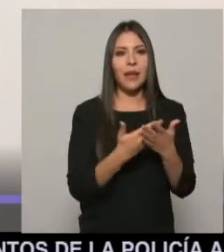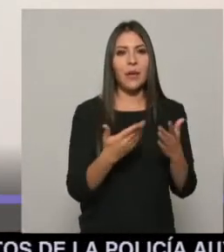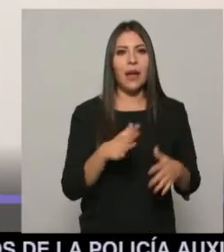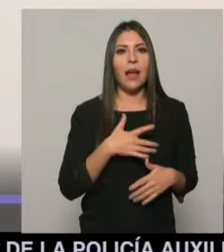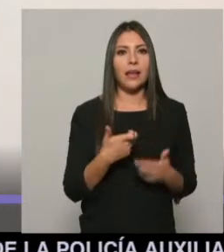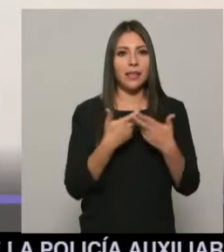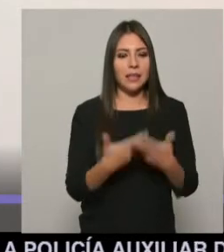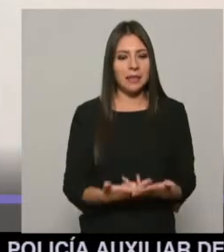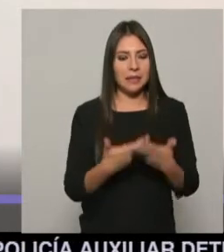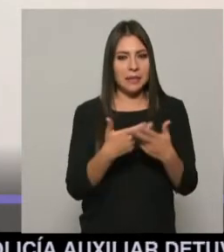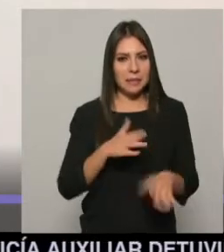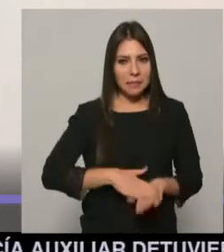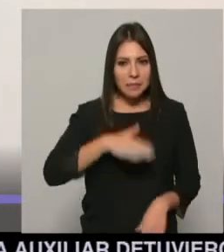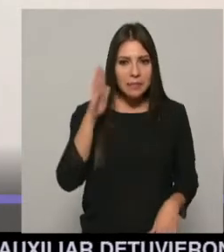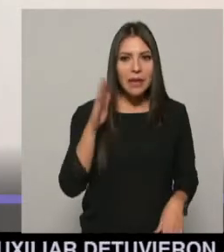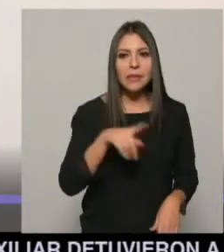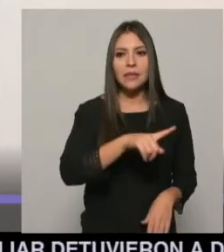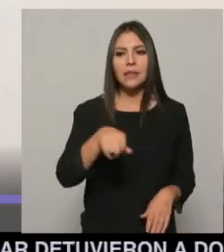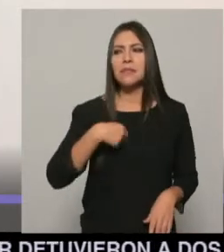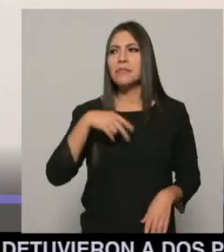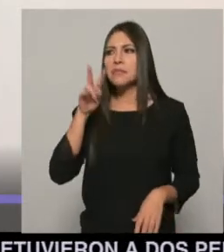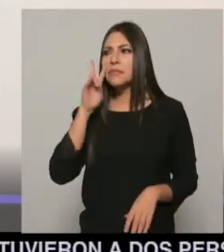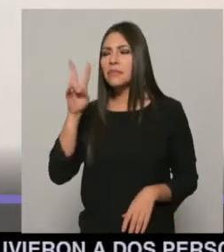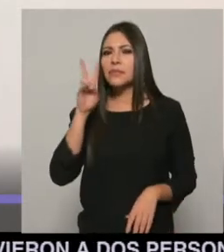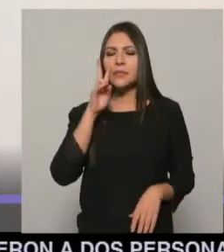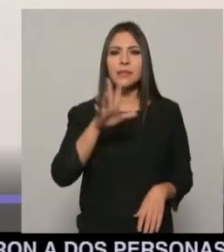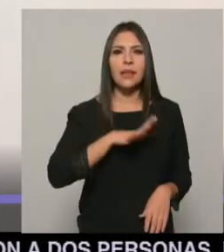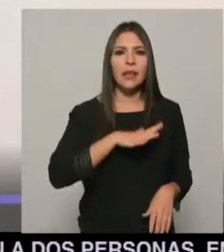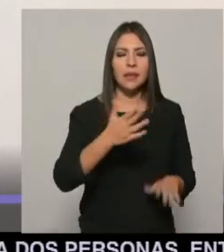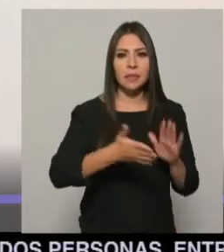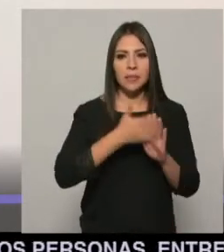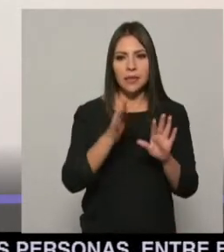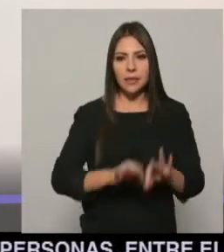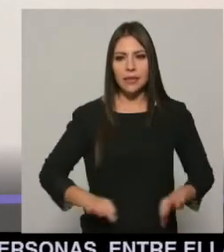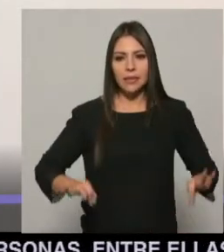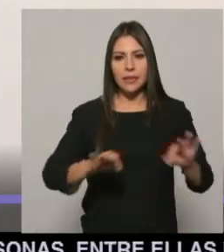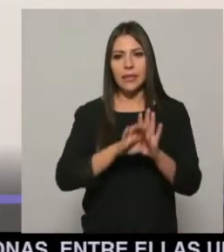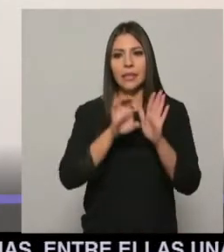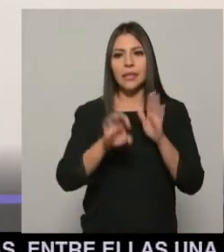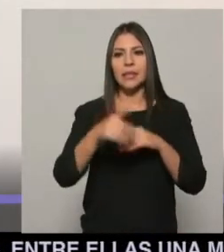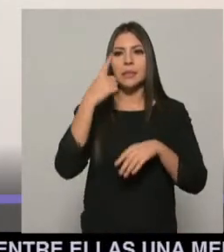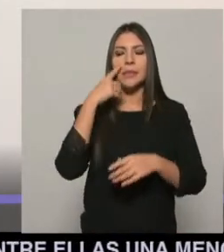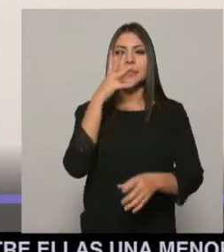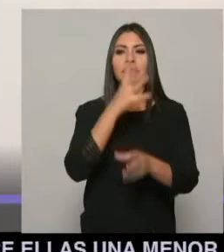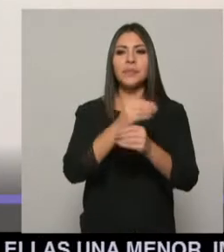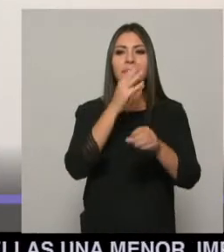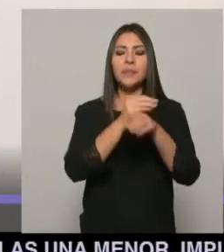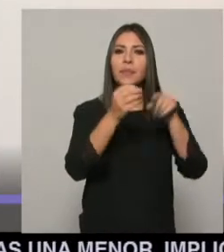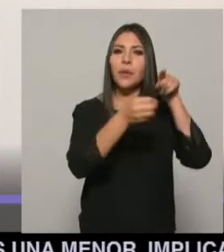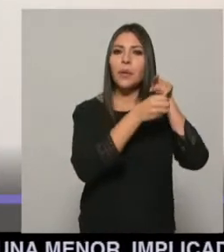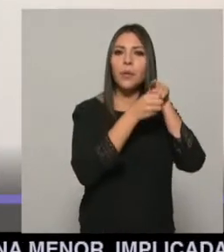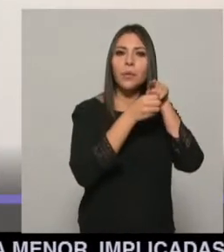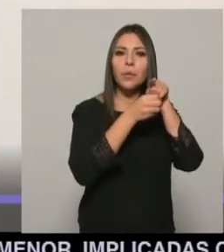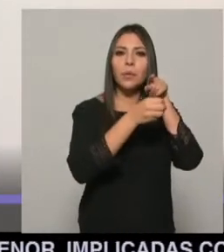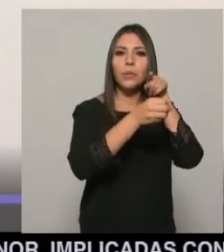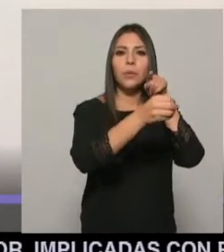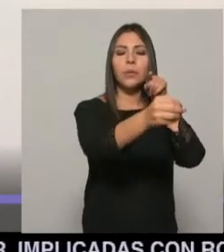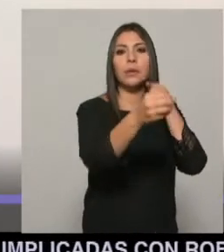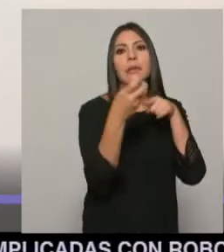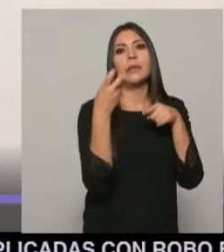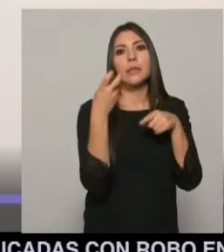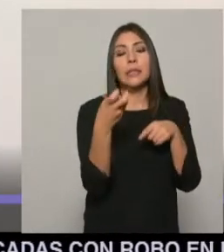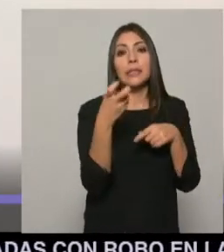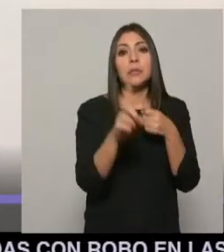Hoy solamente escucho un par de obras importantes que tienen que ver con el tema de los teleféricos en las partes altas, que también creo que es un problema